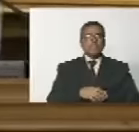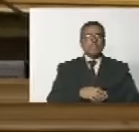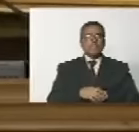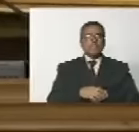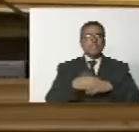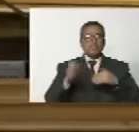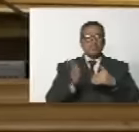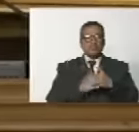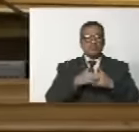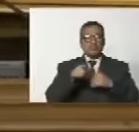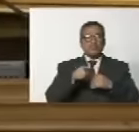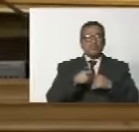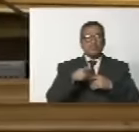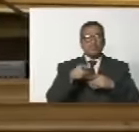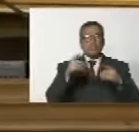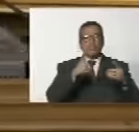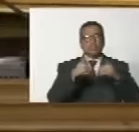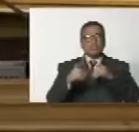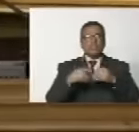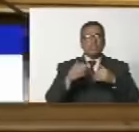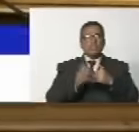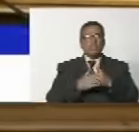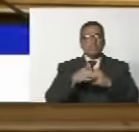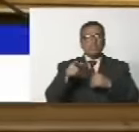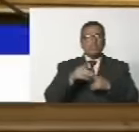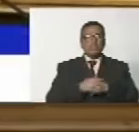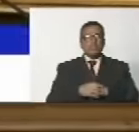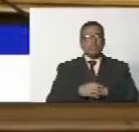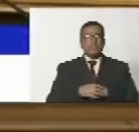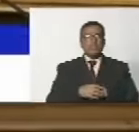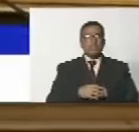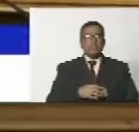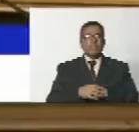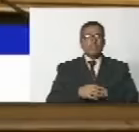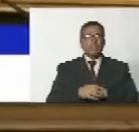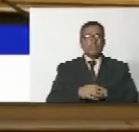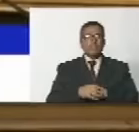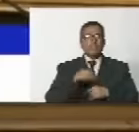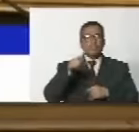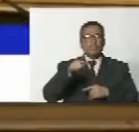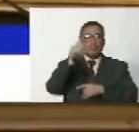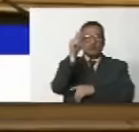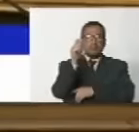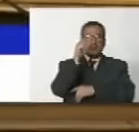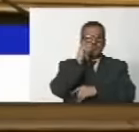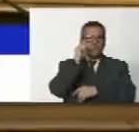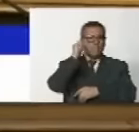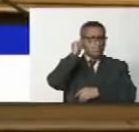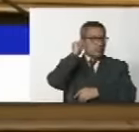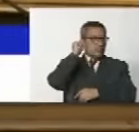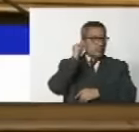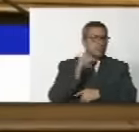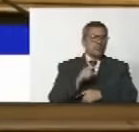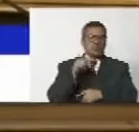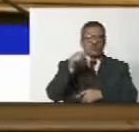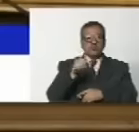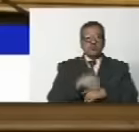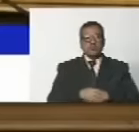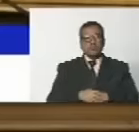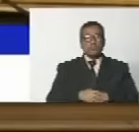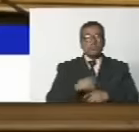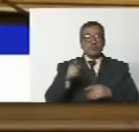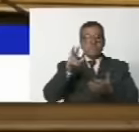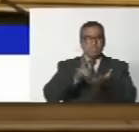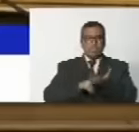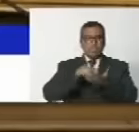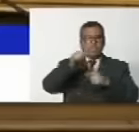Se va a cerrar el debate. Se cierra. Las honorables diputadas y los honorables diputados que estén